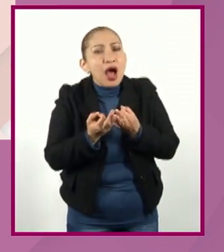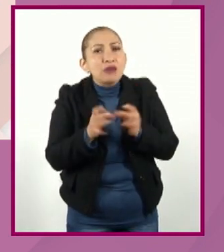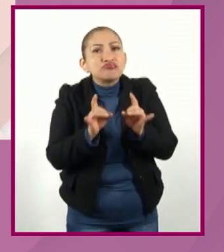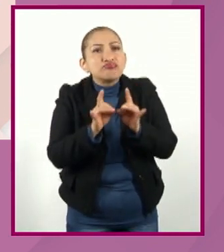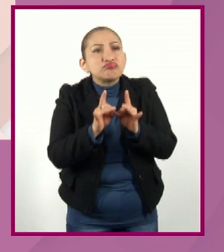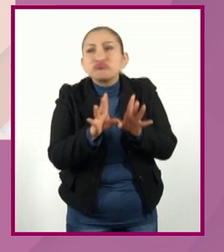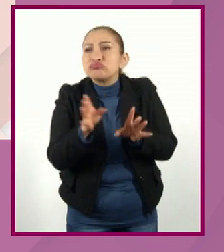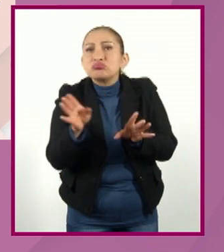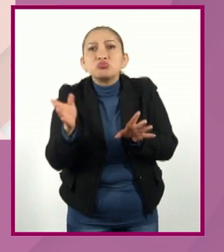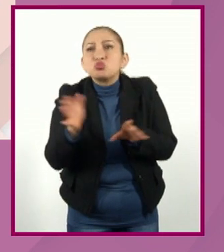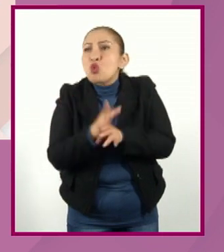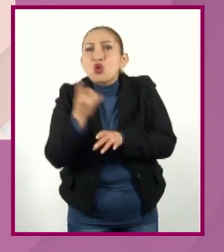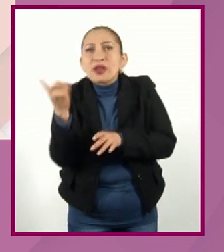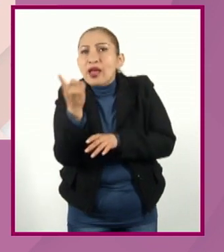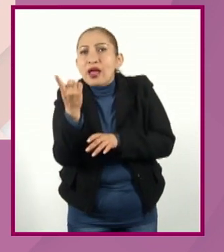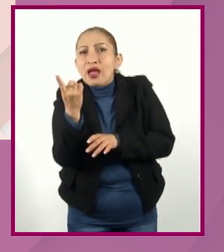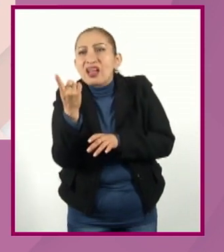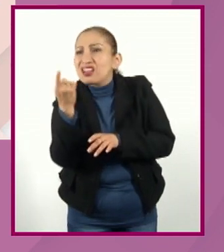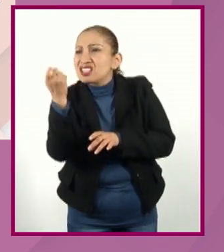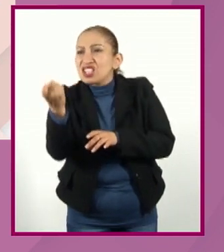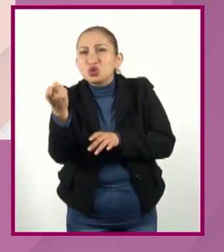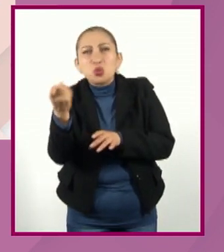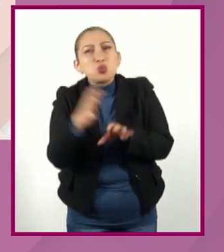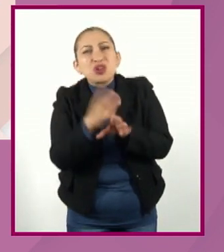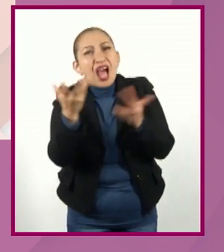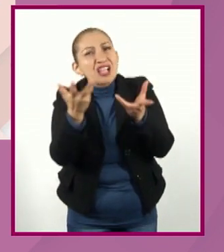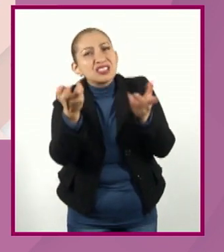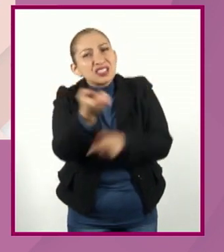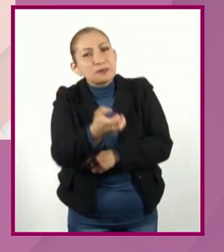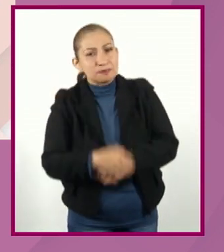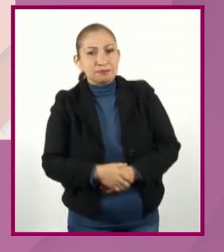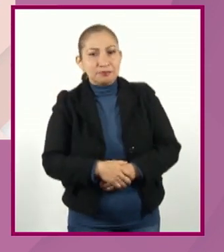el momento, la finalidad y el lugar.